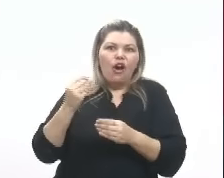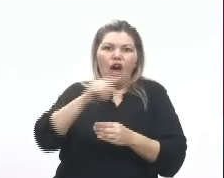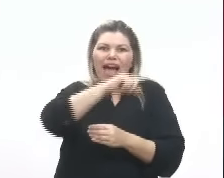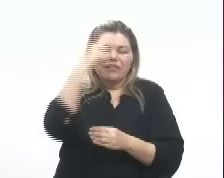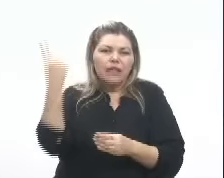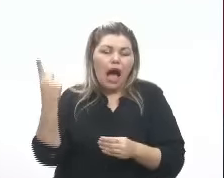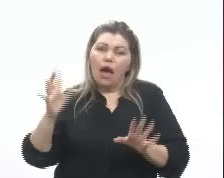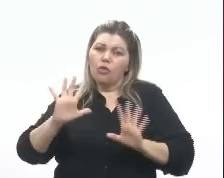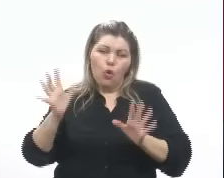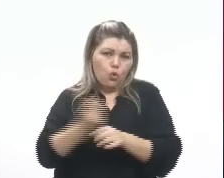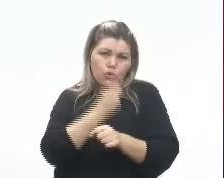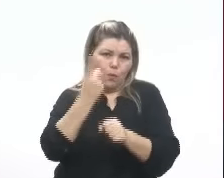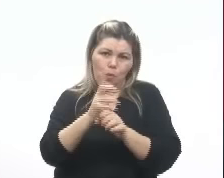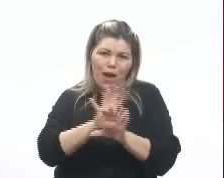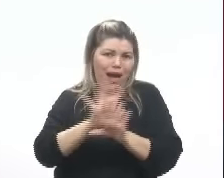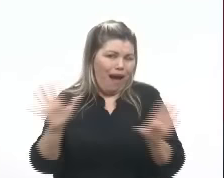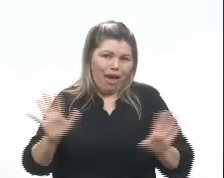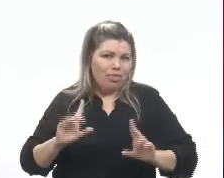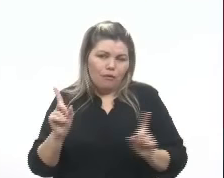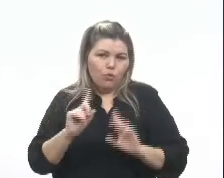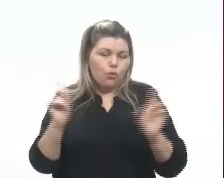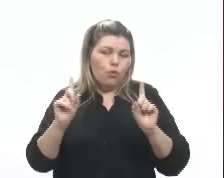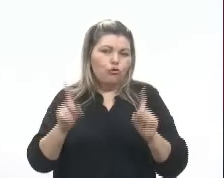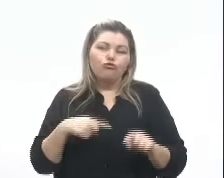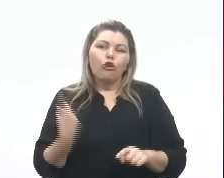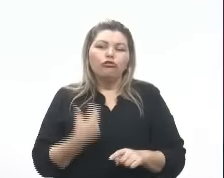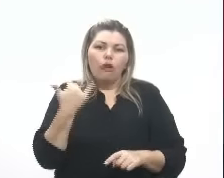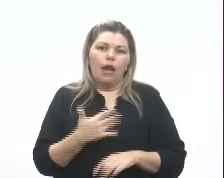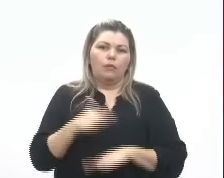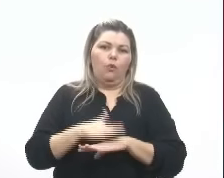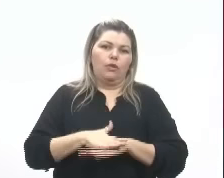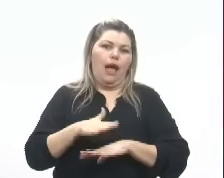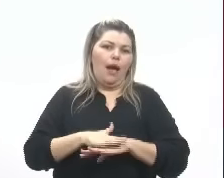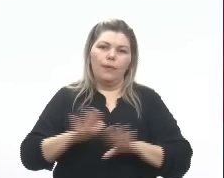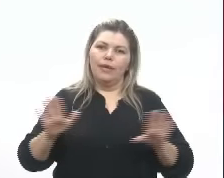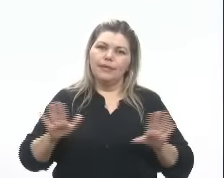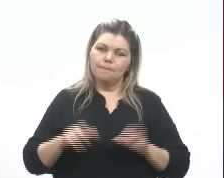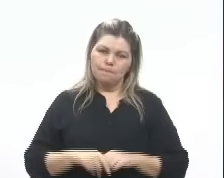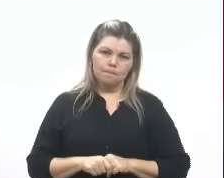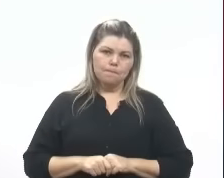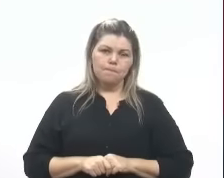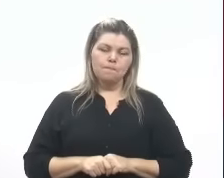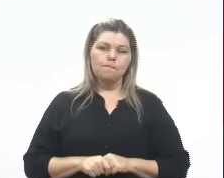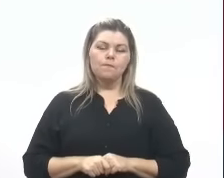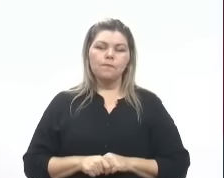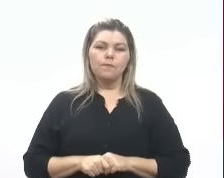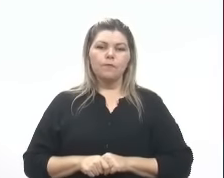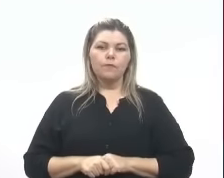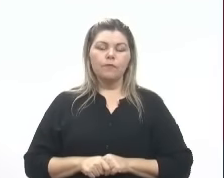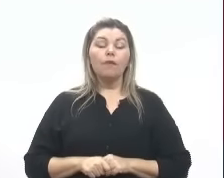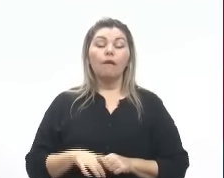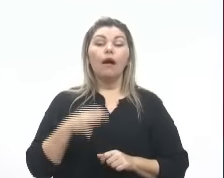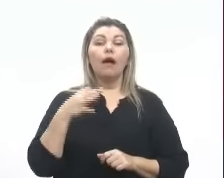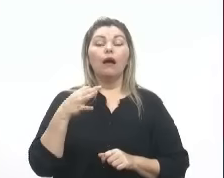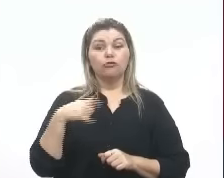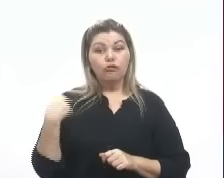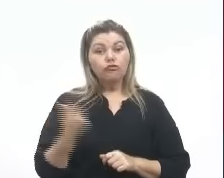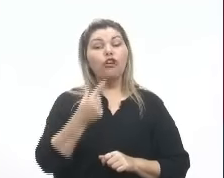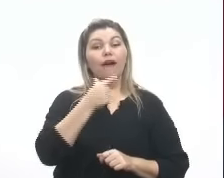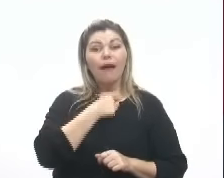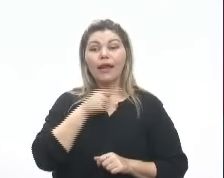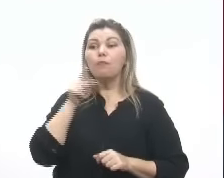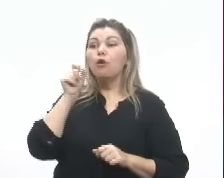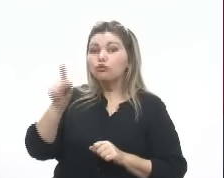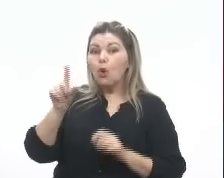puede hacer eso. No lo vamos a hacer porque no somos irresponsables. Queremos que venga los proyectos